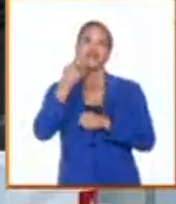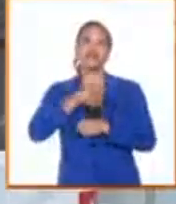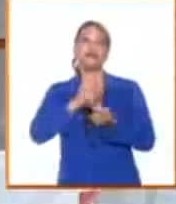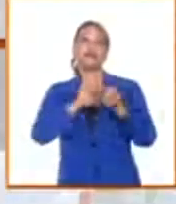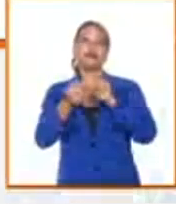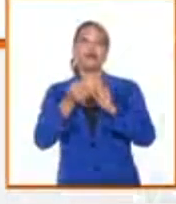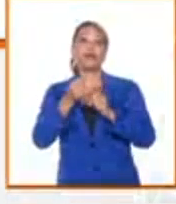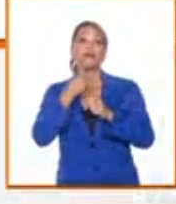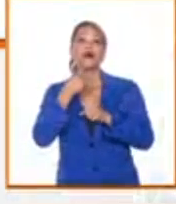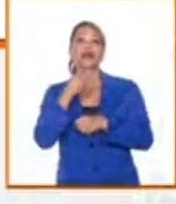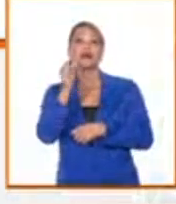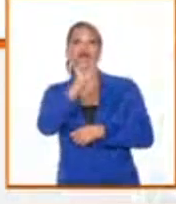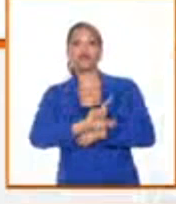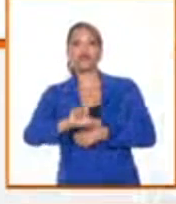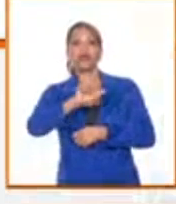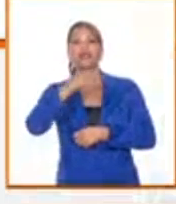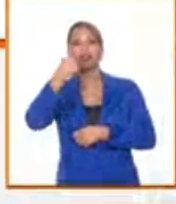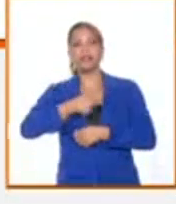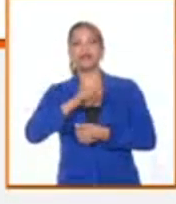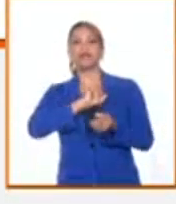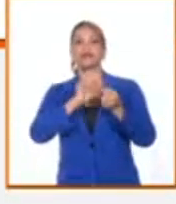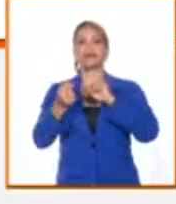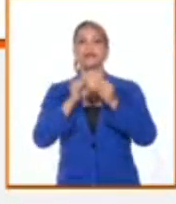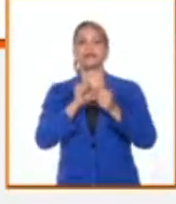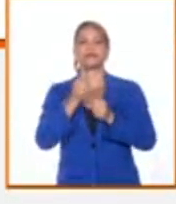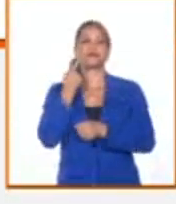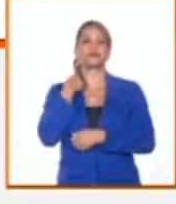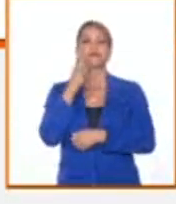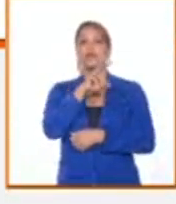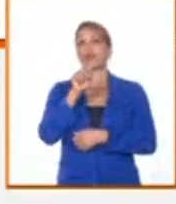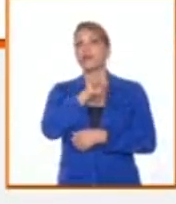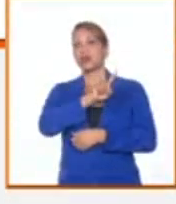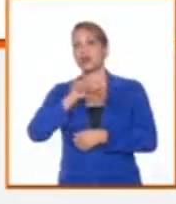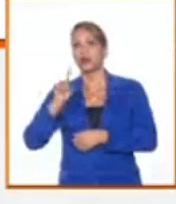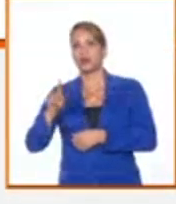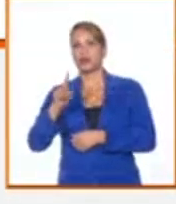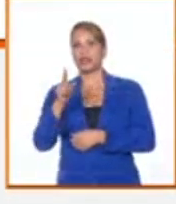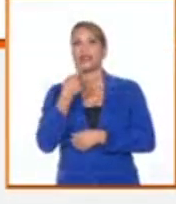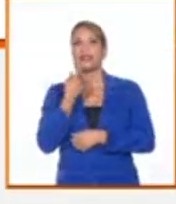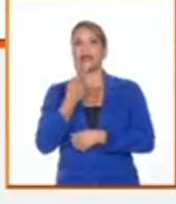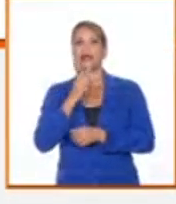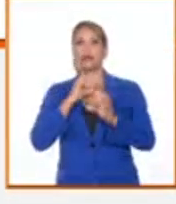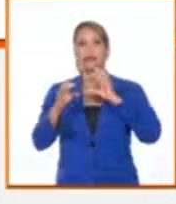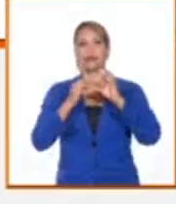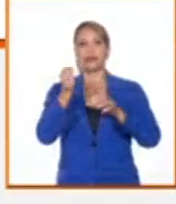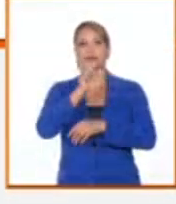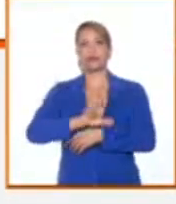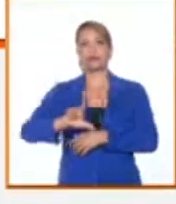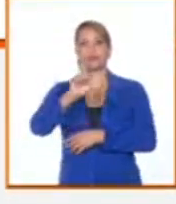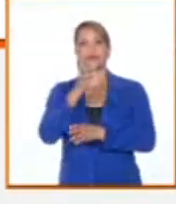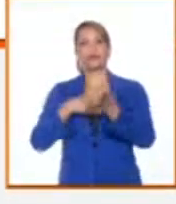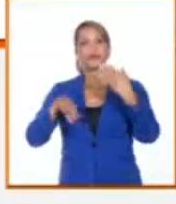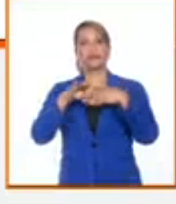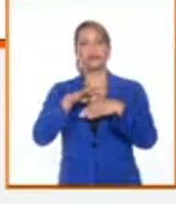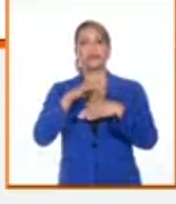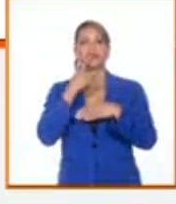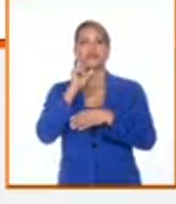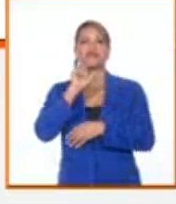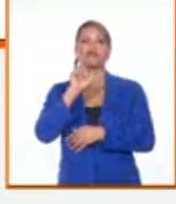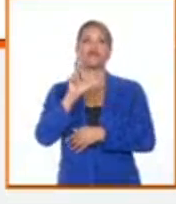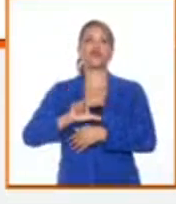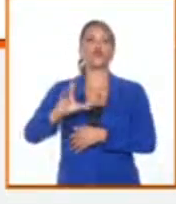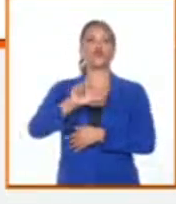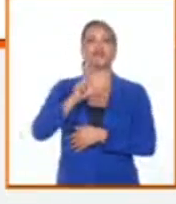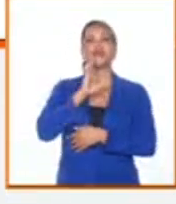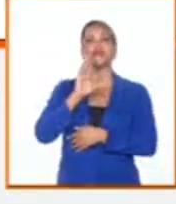social. Exactamente en el año 2011, ese maestro de la comunicación social a nivel internacional, Martín Serrano, decía: